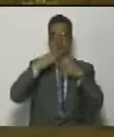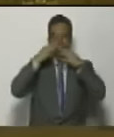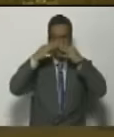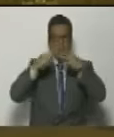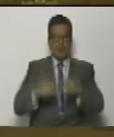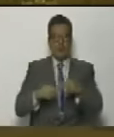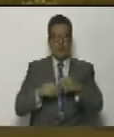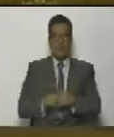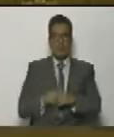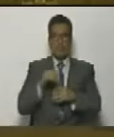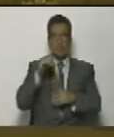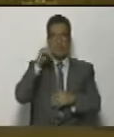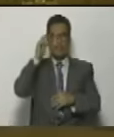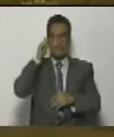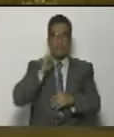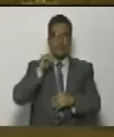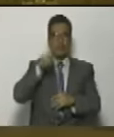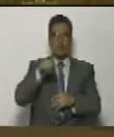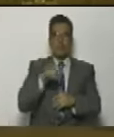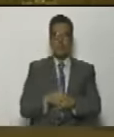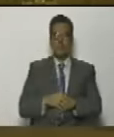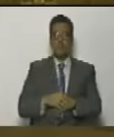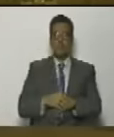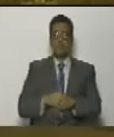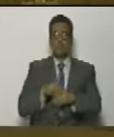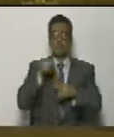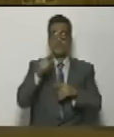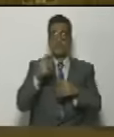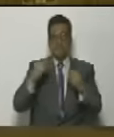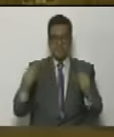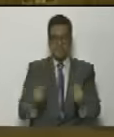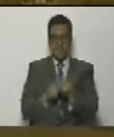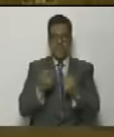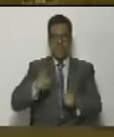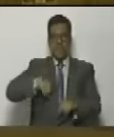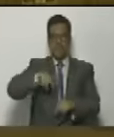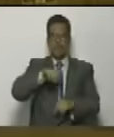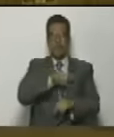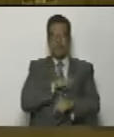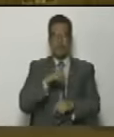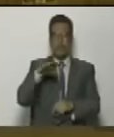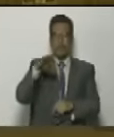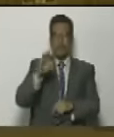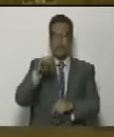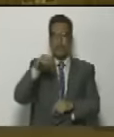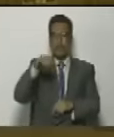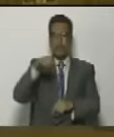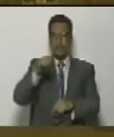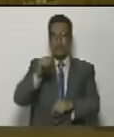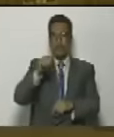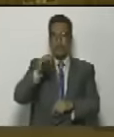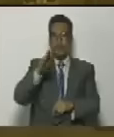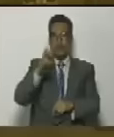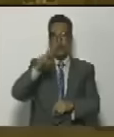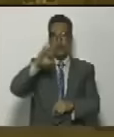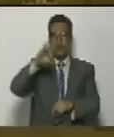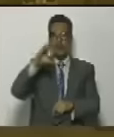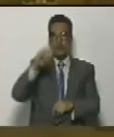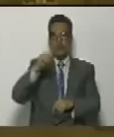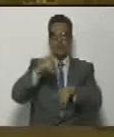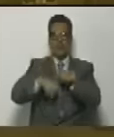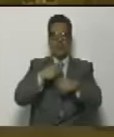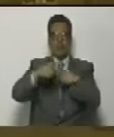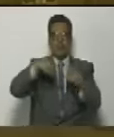verdadero bolivariano y que está con nosotros. Fabricio Ojeda bolivariano está con el